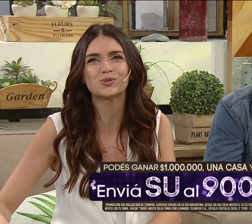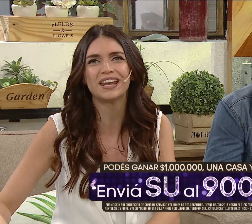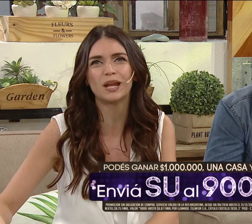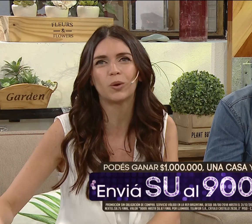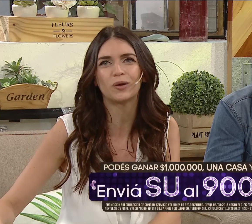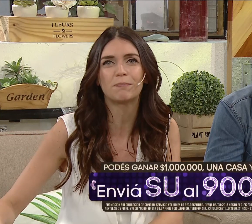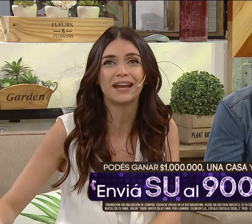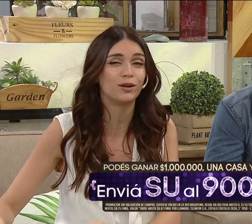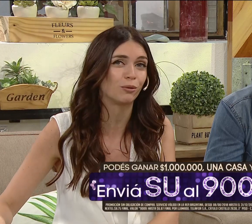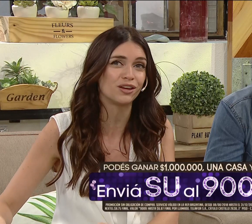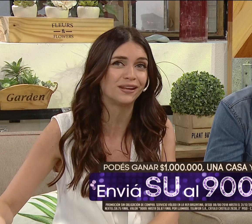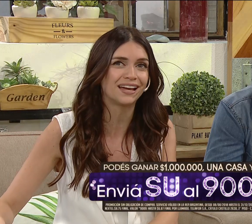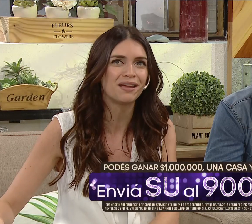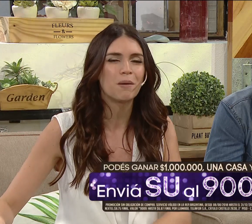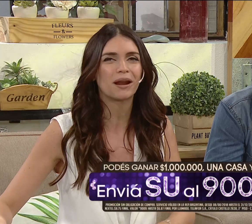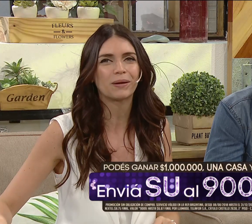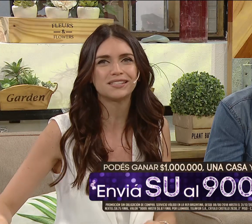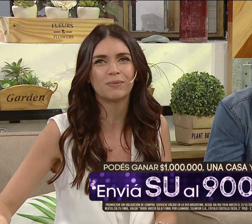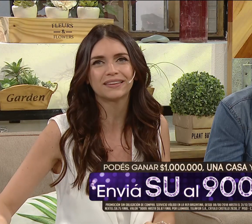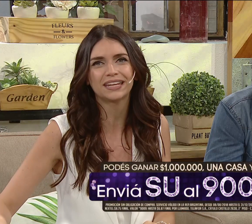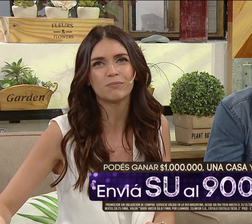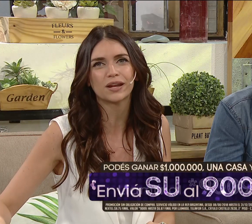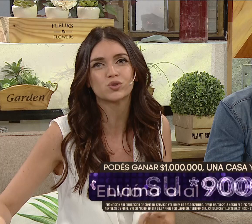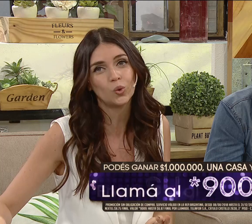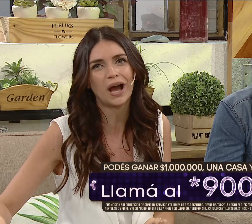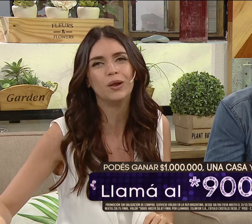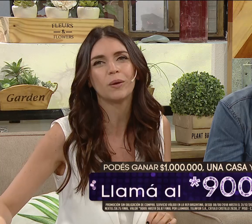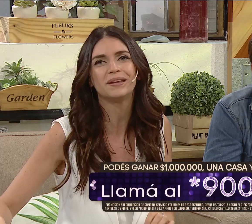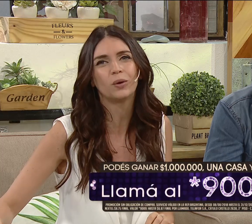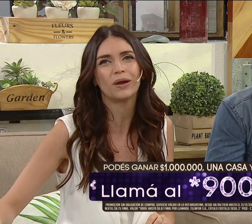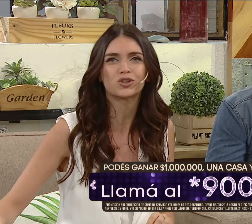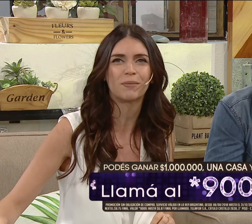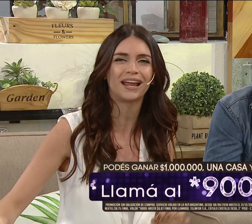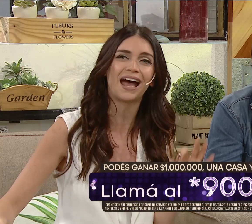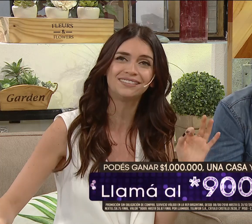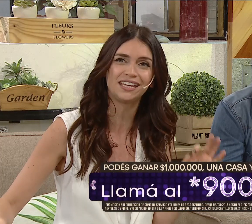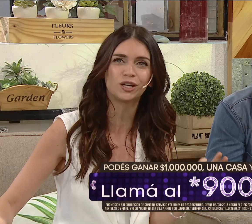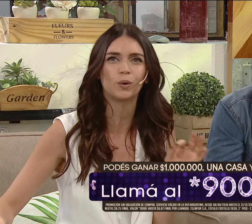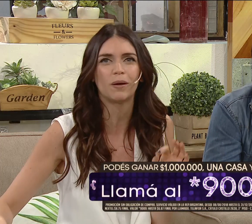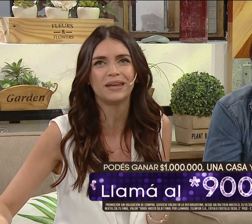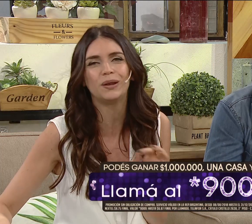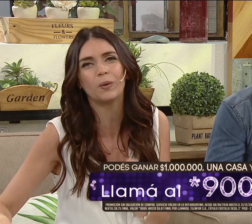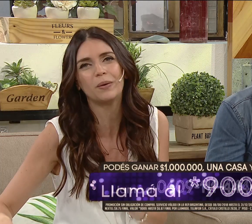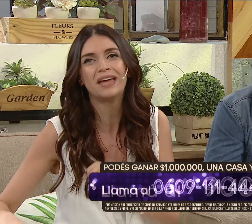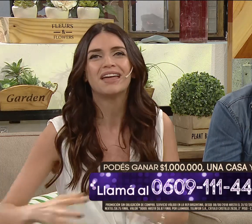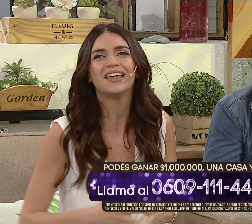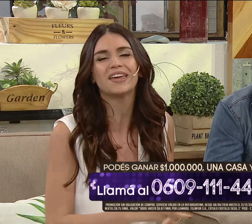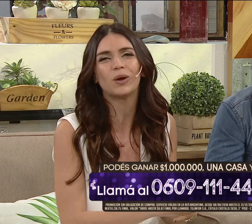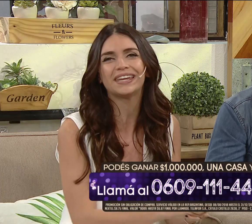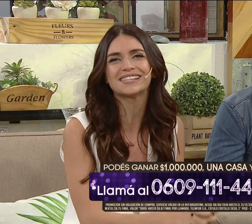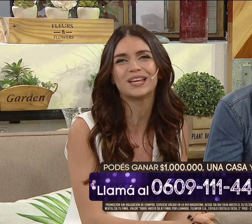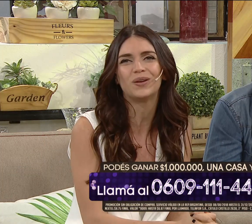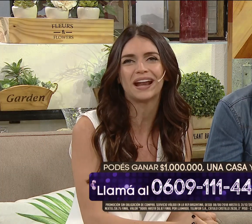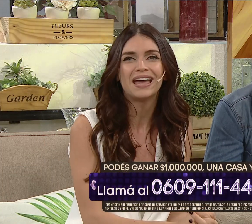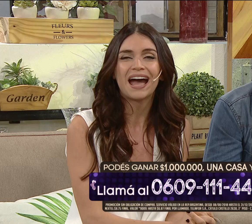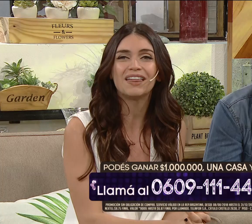Vuelve Susana y el juego del panel no podía faltar. Para participar tenés que enviar su al 9009 o llamar al asterisco 9009 desde